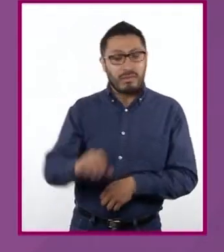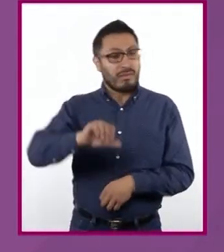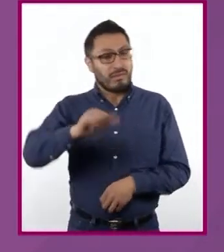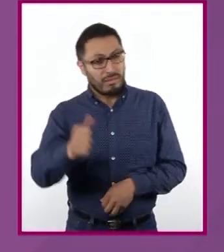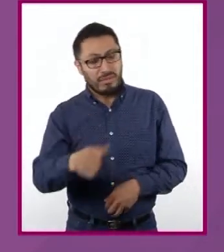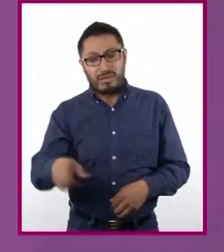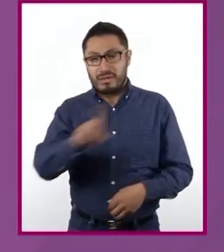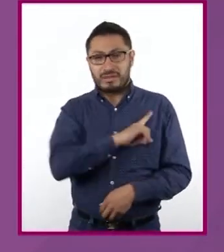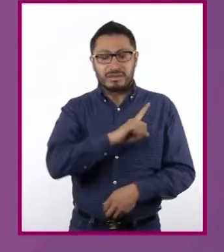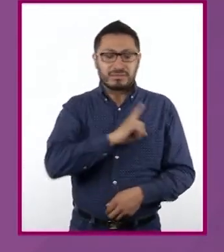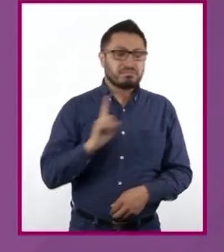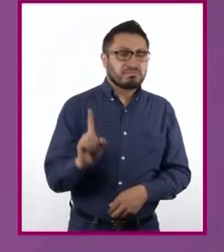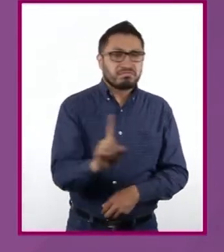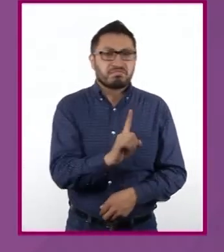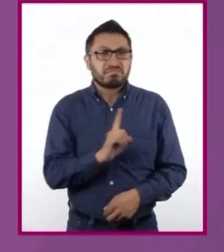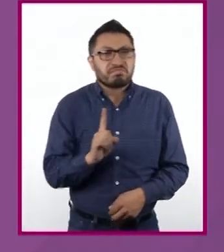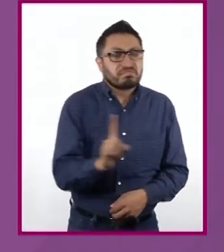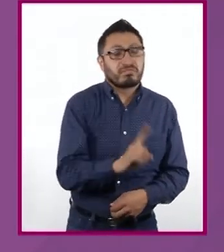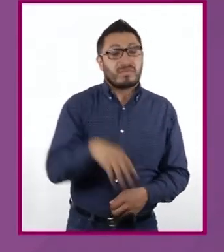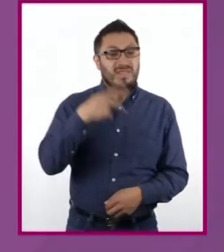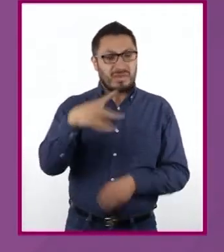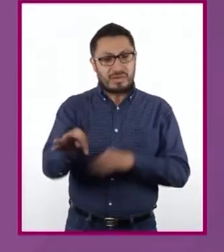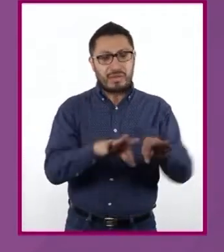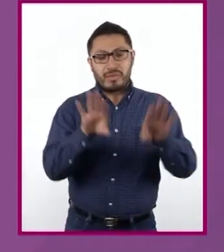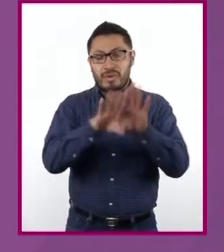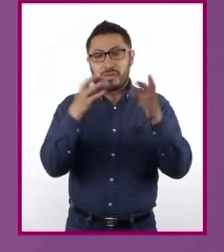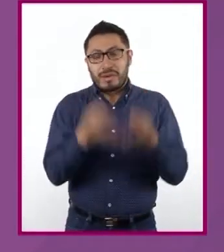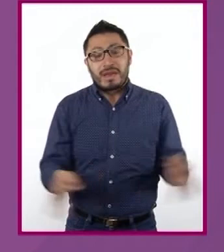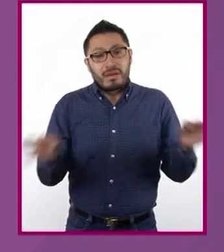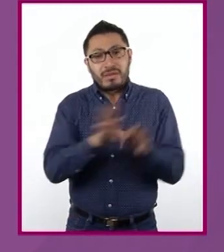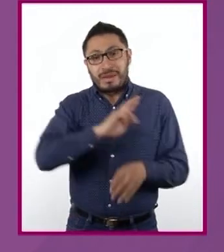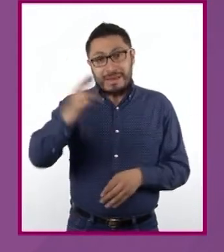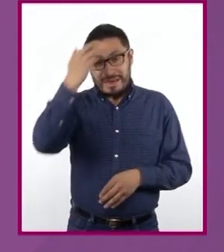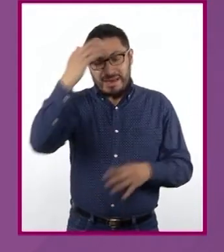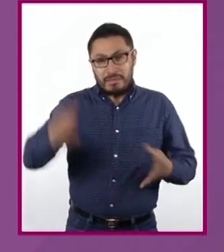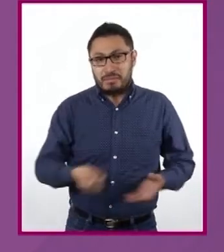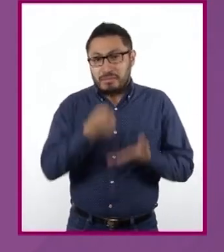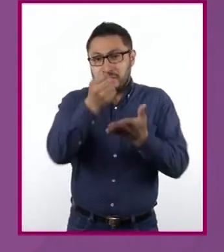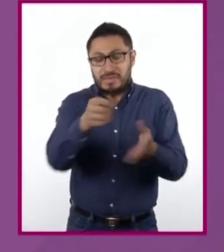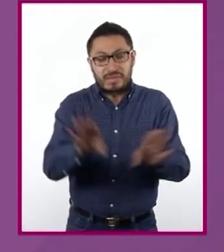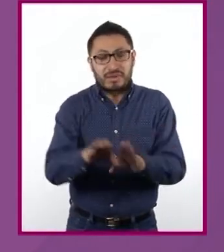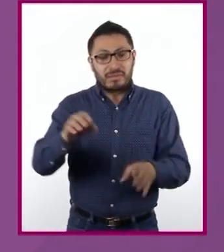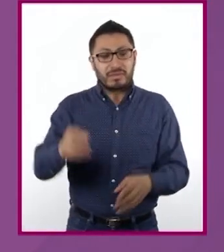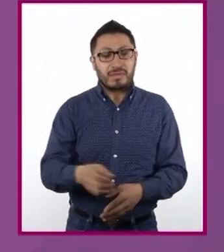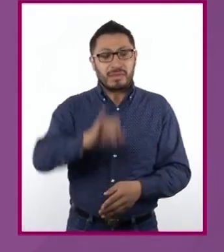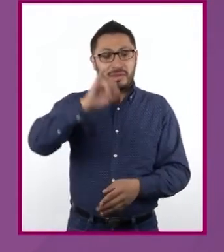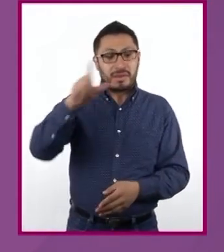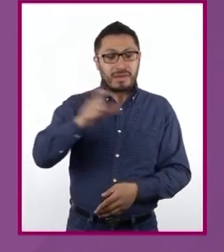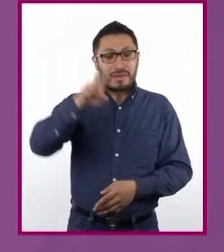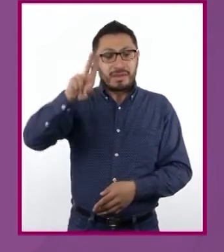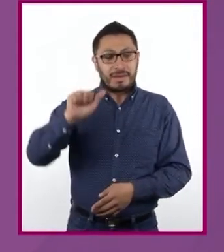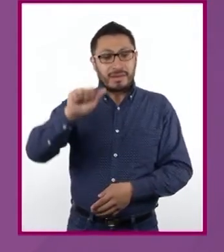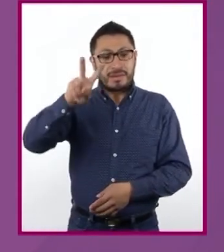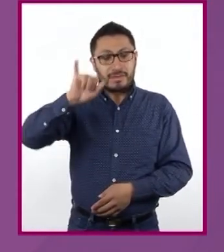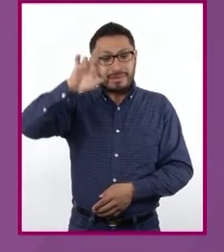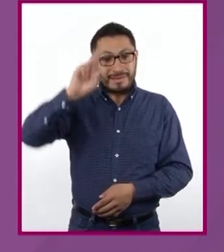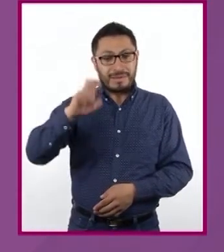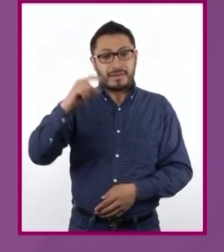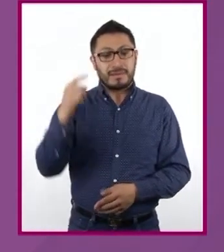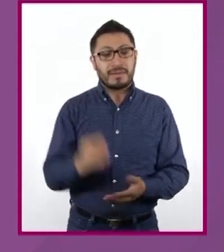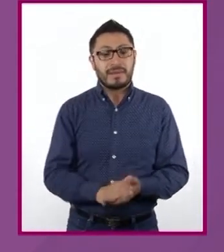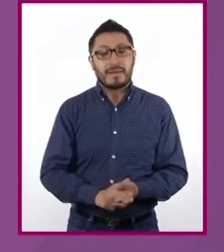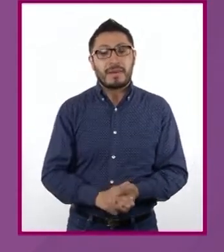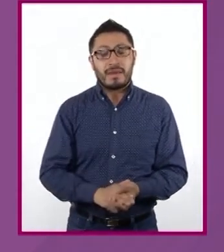y a la soledad. Su obra le valió importantes reconocimientos como el Premio Javier Villaurrutia en 1960 por su libro